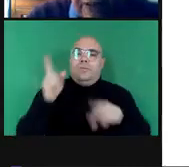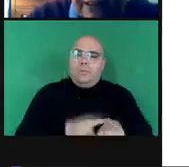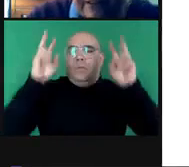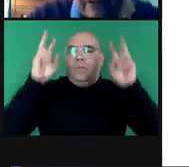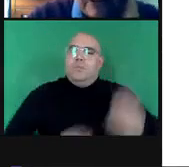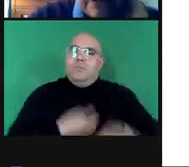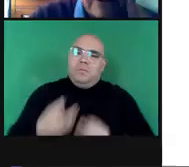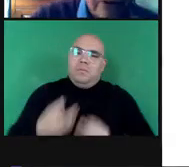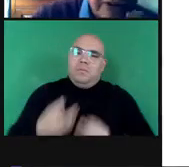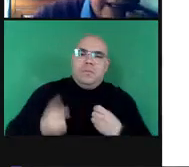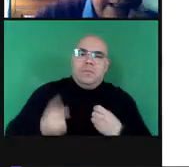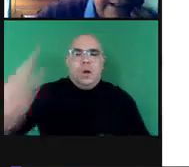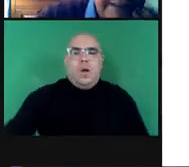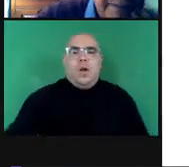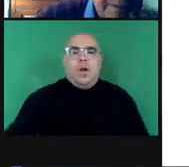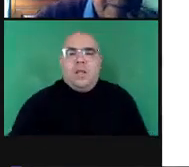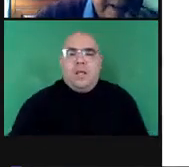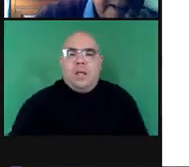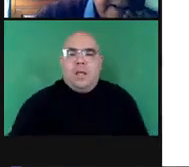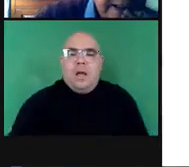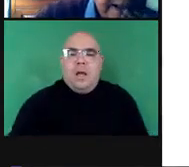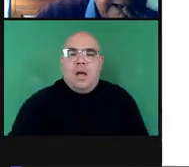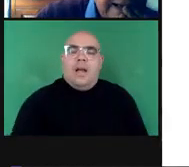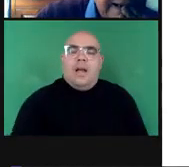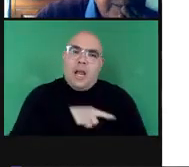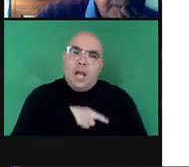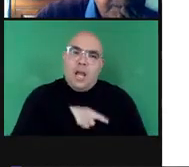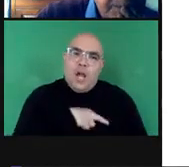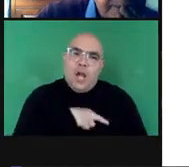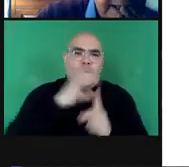o religiosas o sociales,